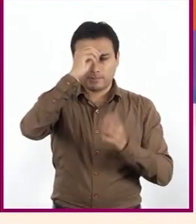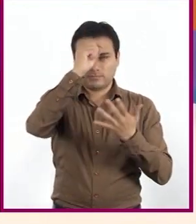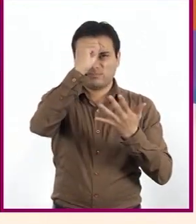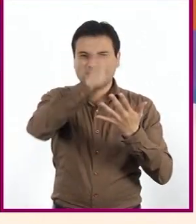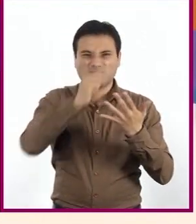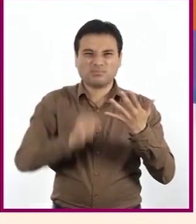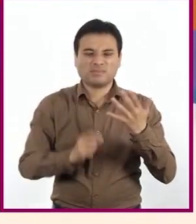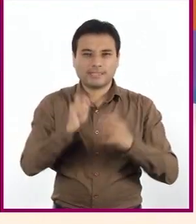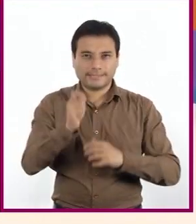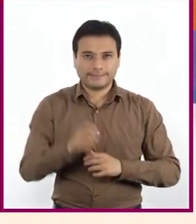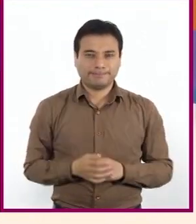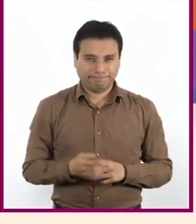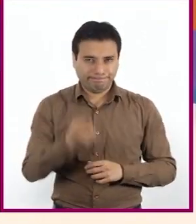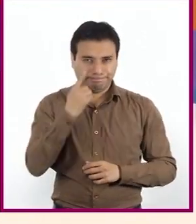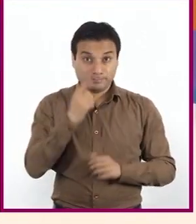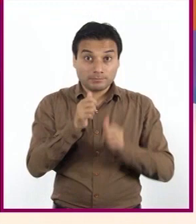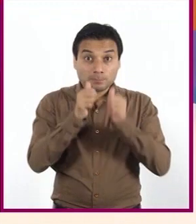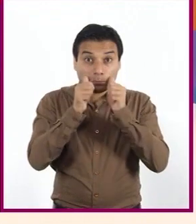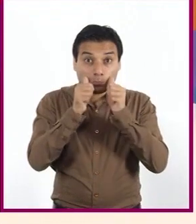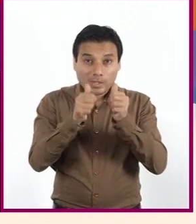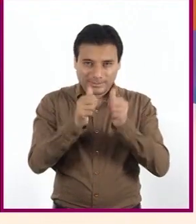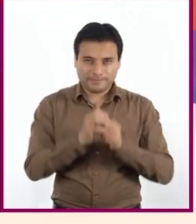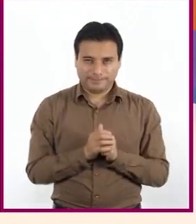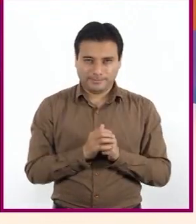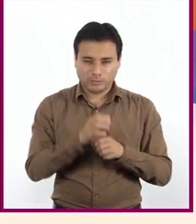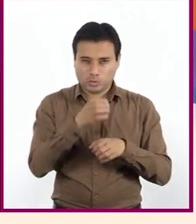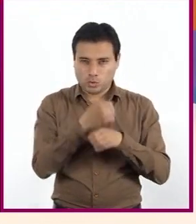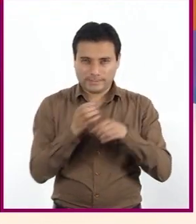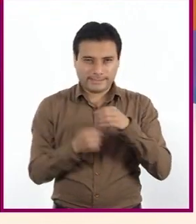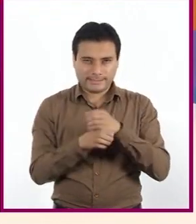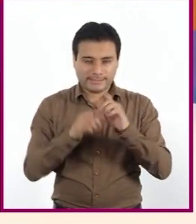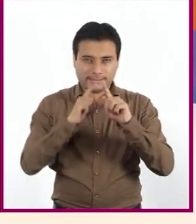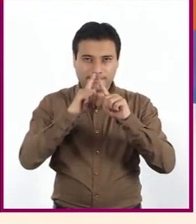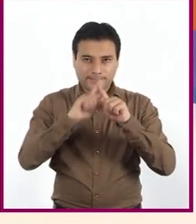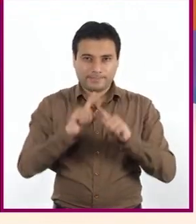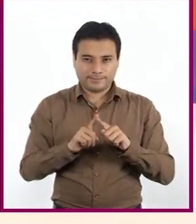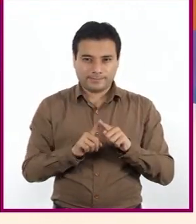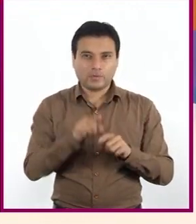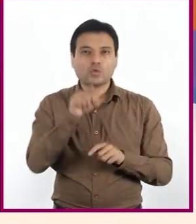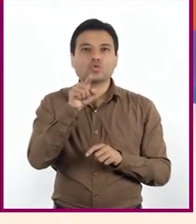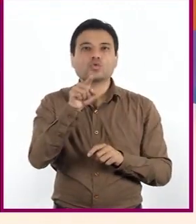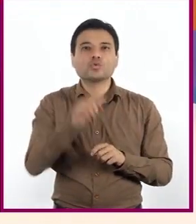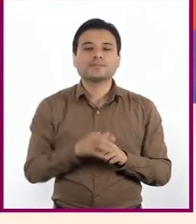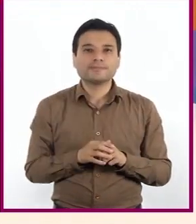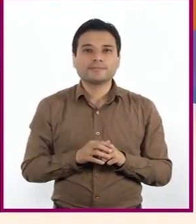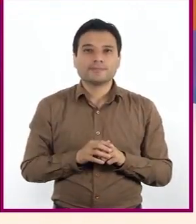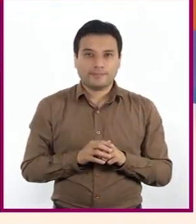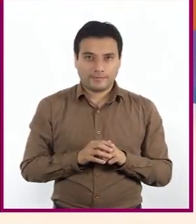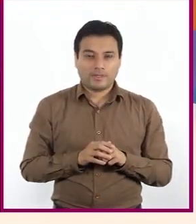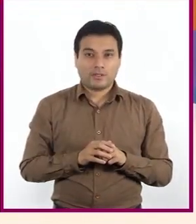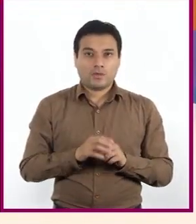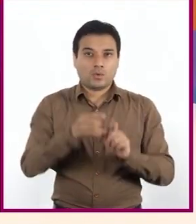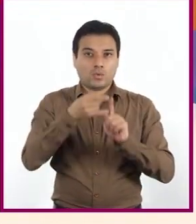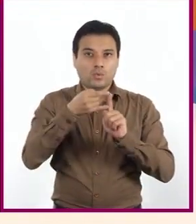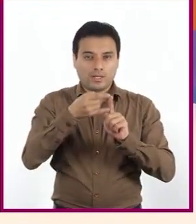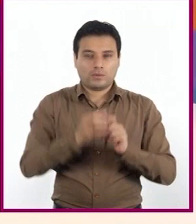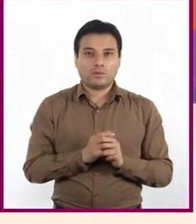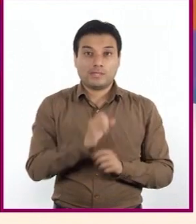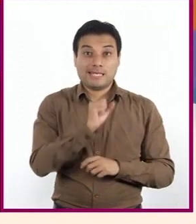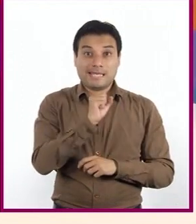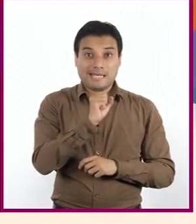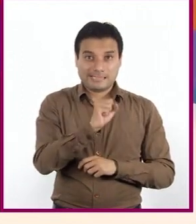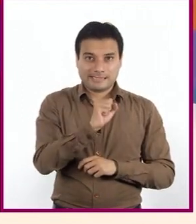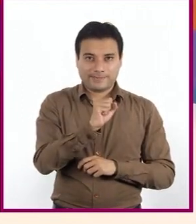sesión. Pongan mucha atención en los detalles que les ayuden a completar su cuadro SQA. Sabe,